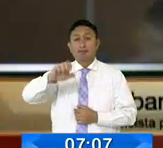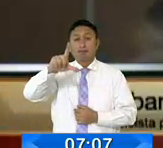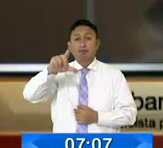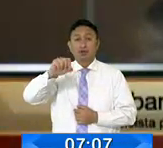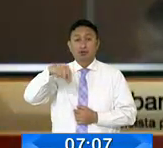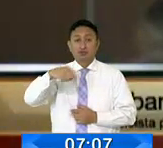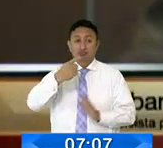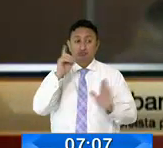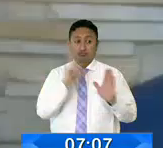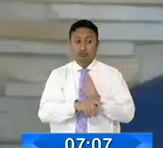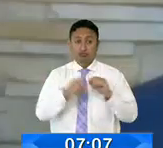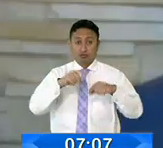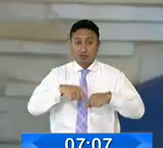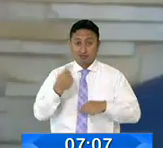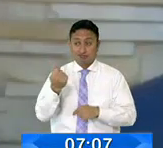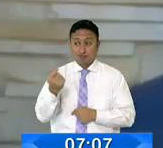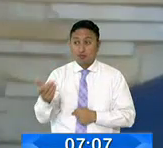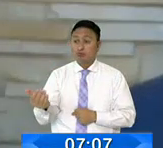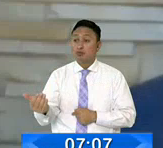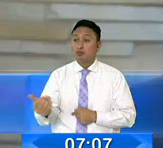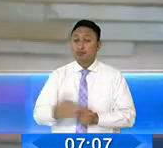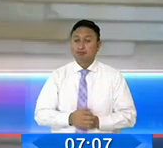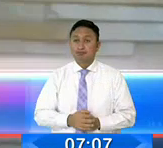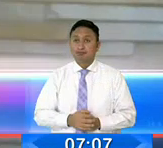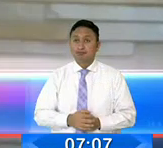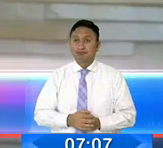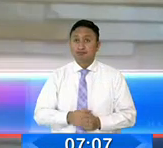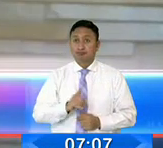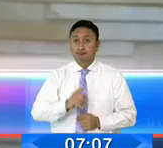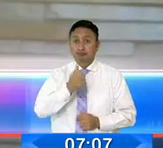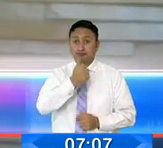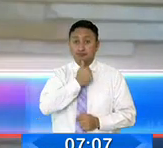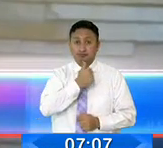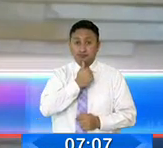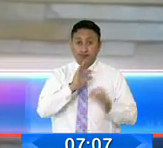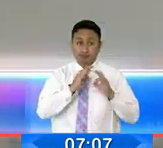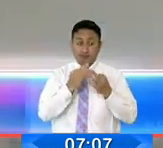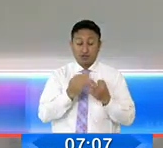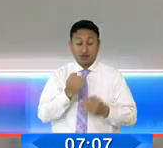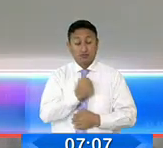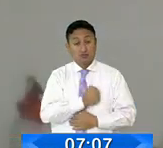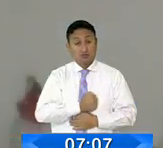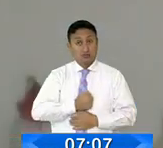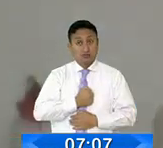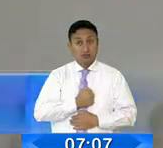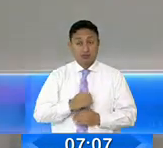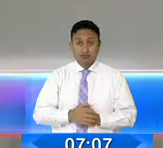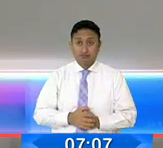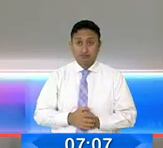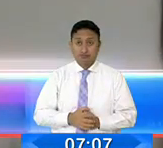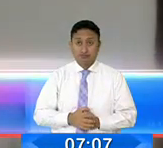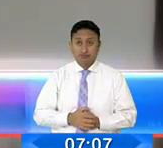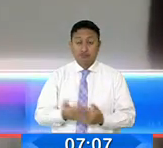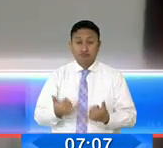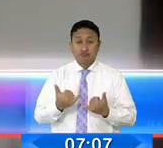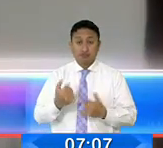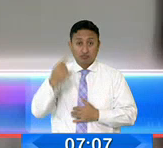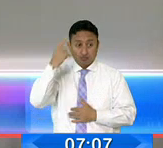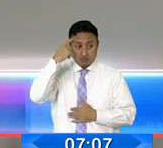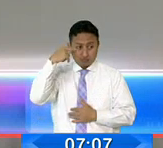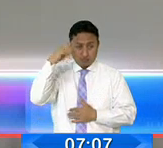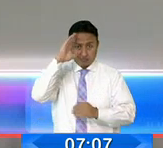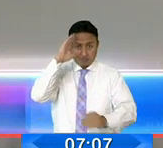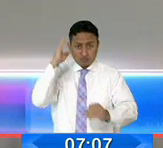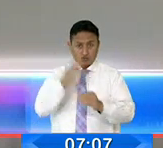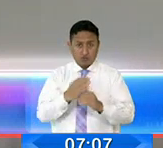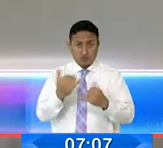se lo acusó de usura. Una cuestión privada, un problema familiar muy doloroso. Y yo creo que el objetivo que tenemos todos en